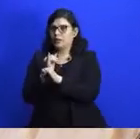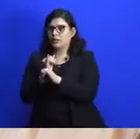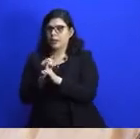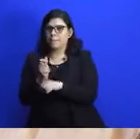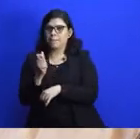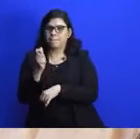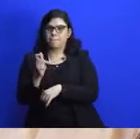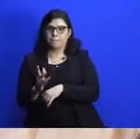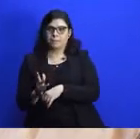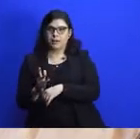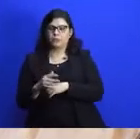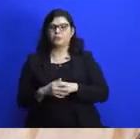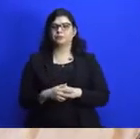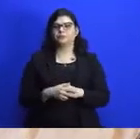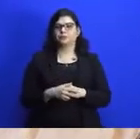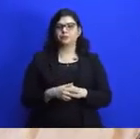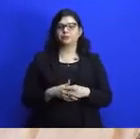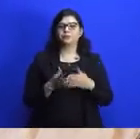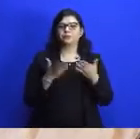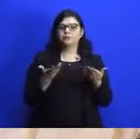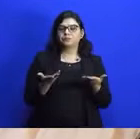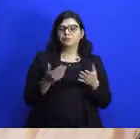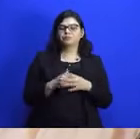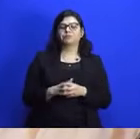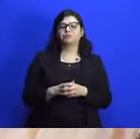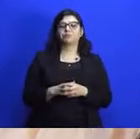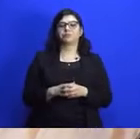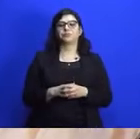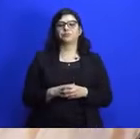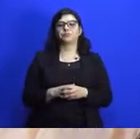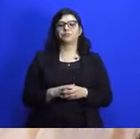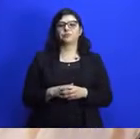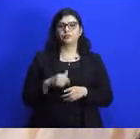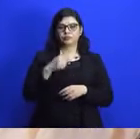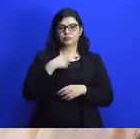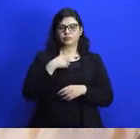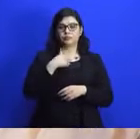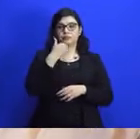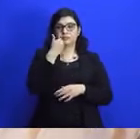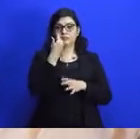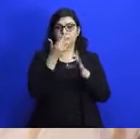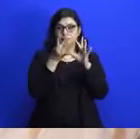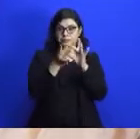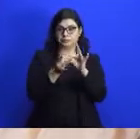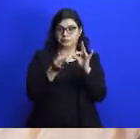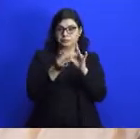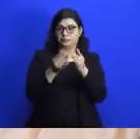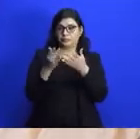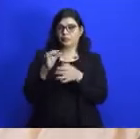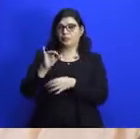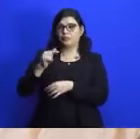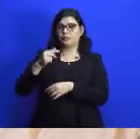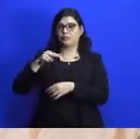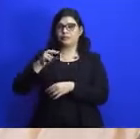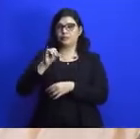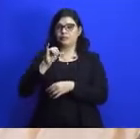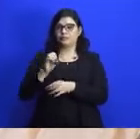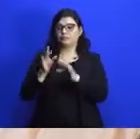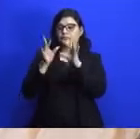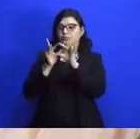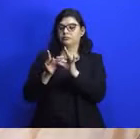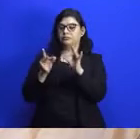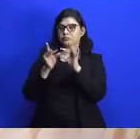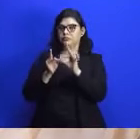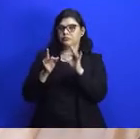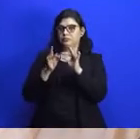del mercado. Y ahora, déjenme platicarles con Ignacio, para que Ignacio nos platique el